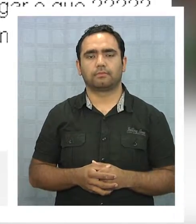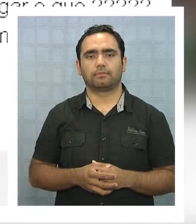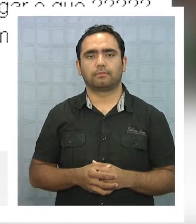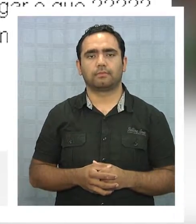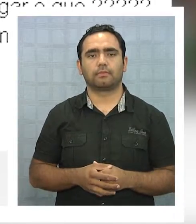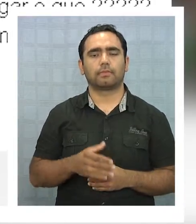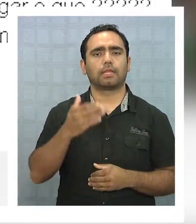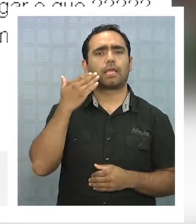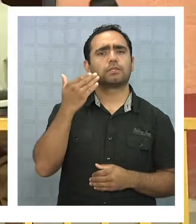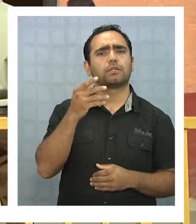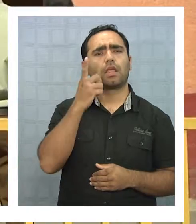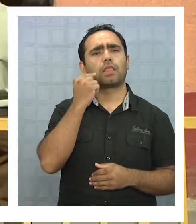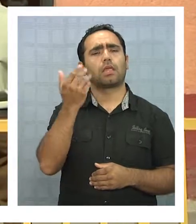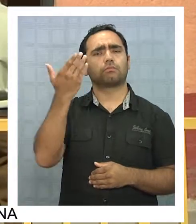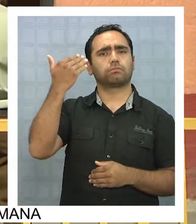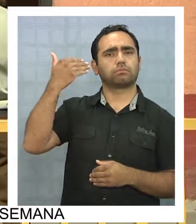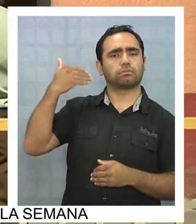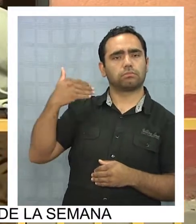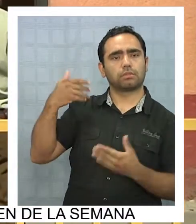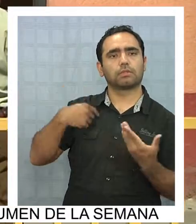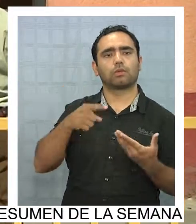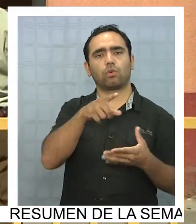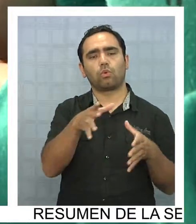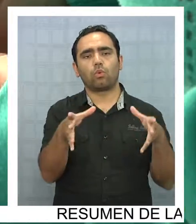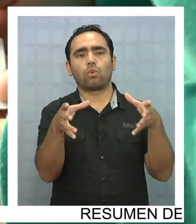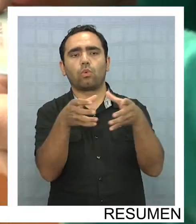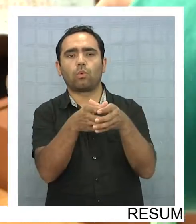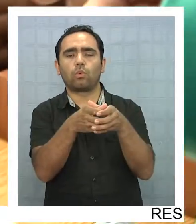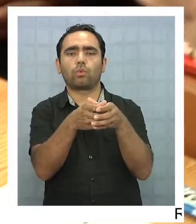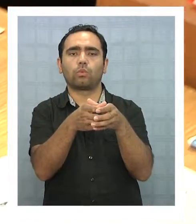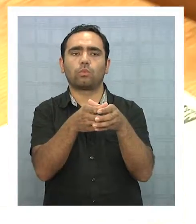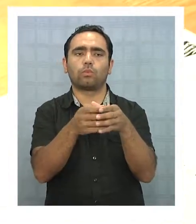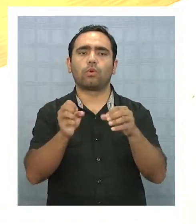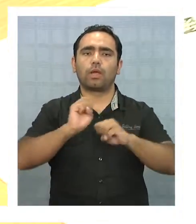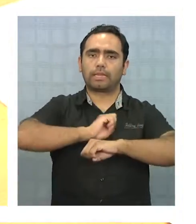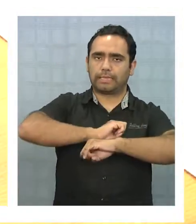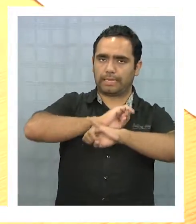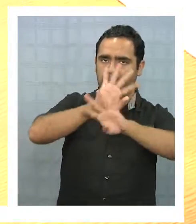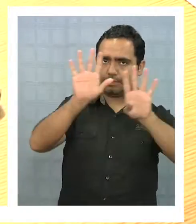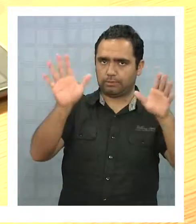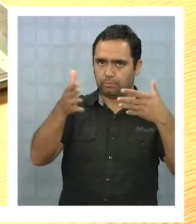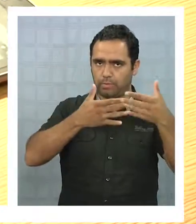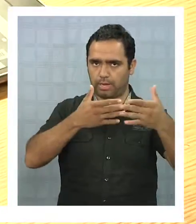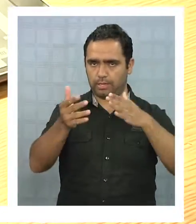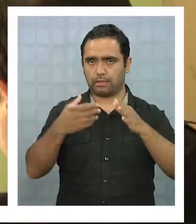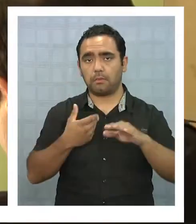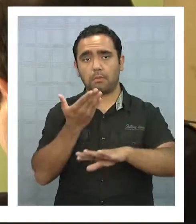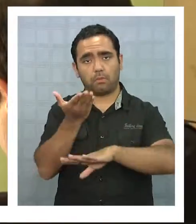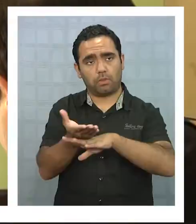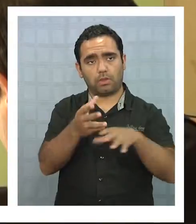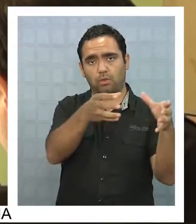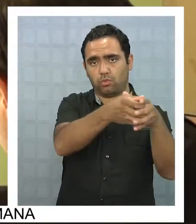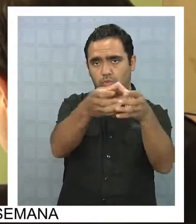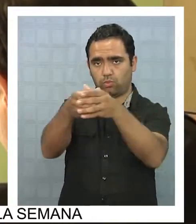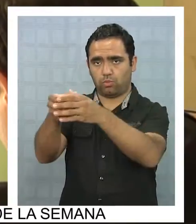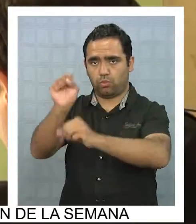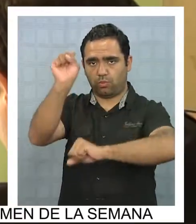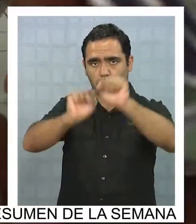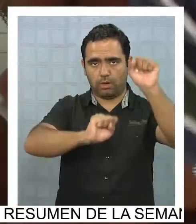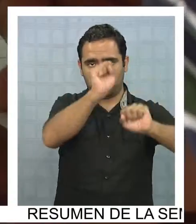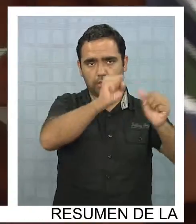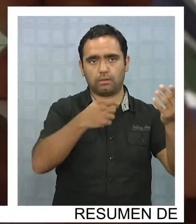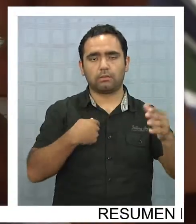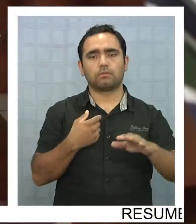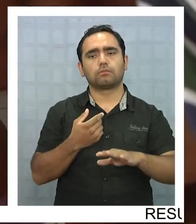Hace algunos días, parte de la Comisión Engel y del Consejo para la Transparencia pidió a los partidos políticos inhabilitar a candidatos